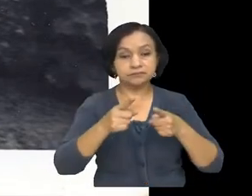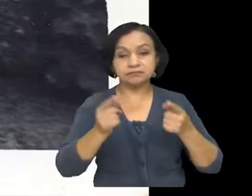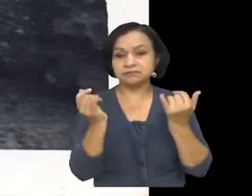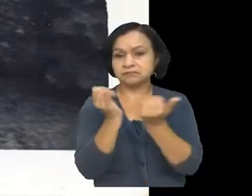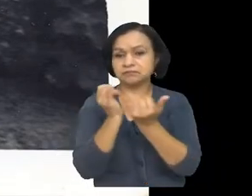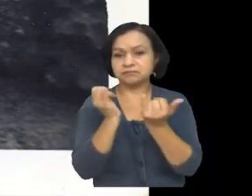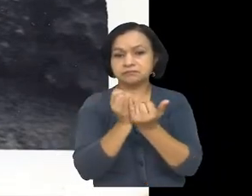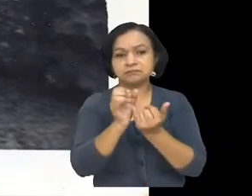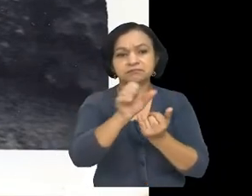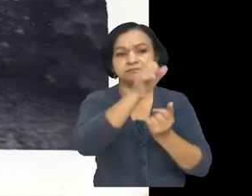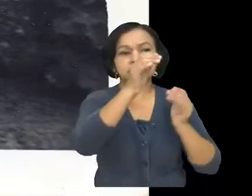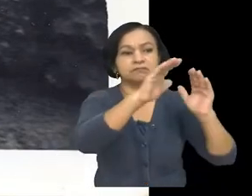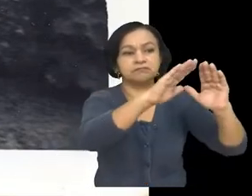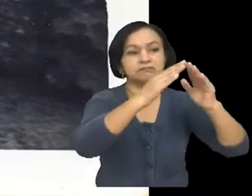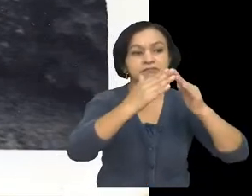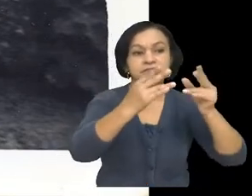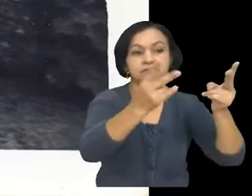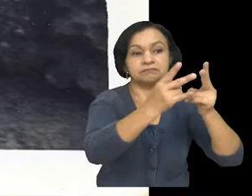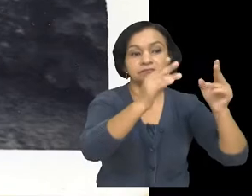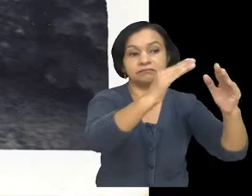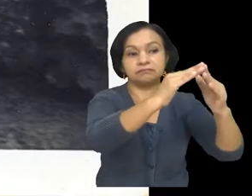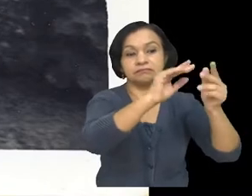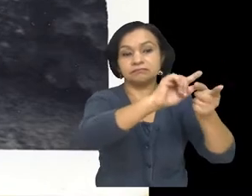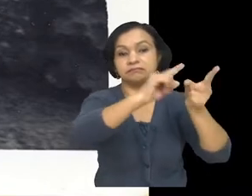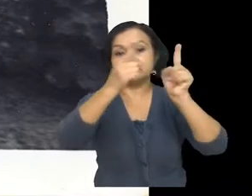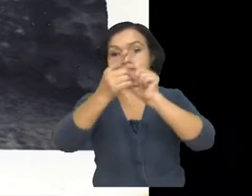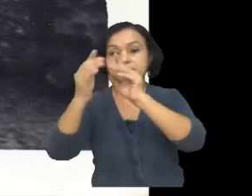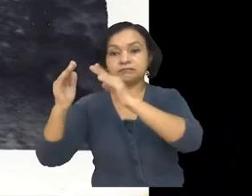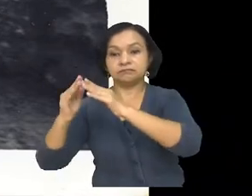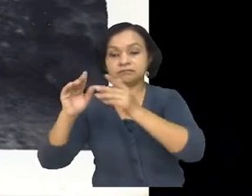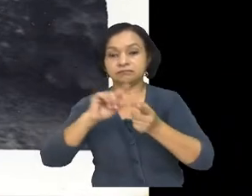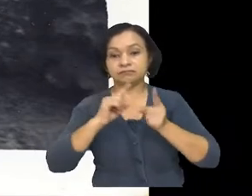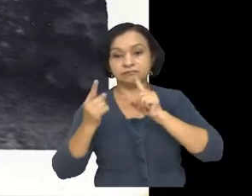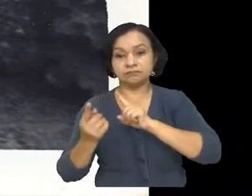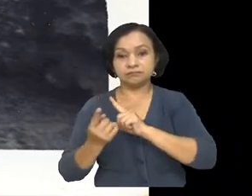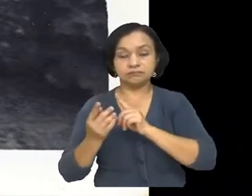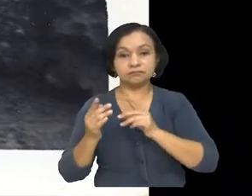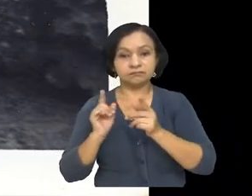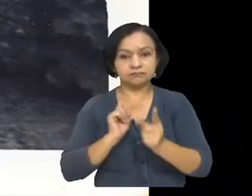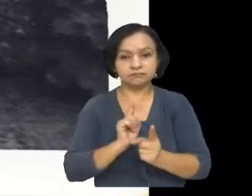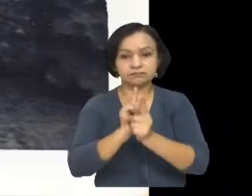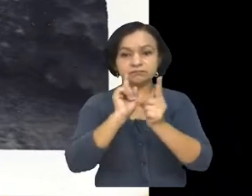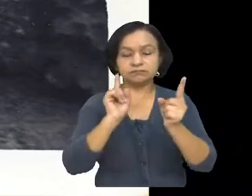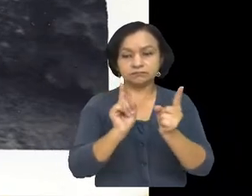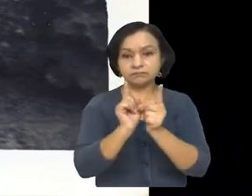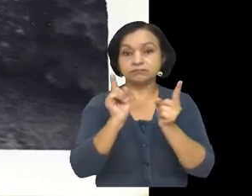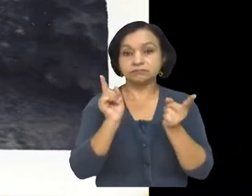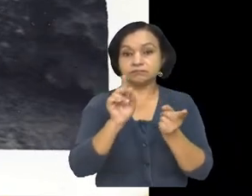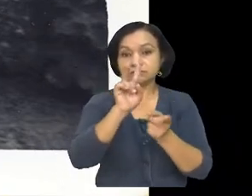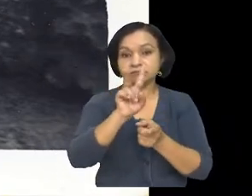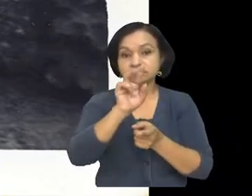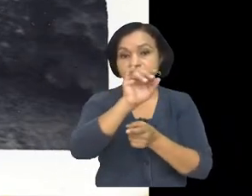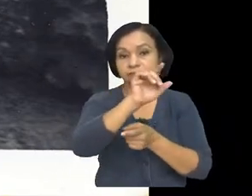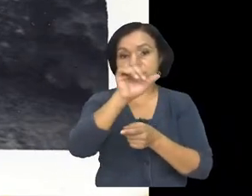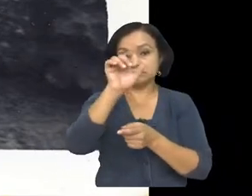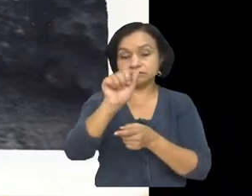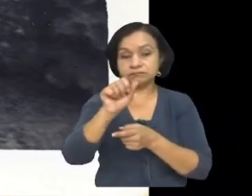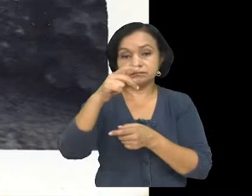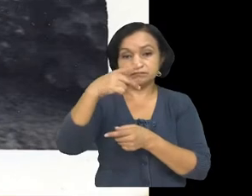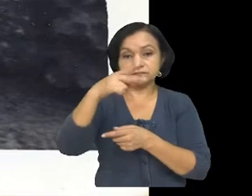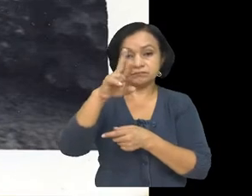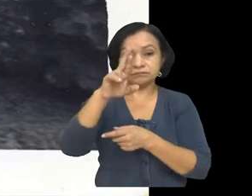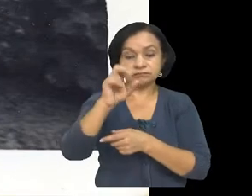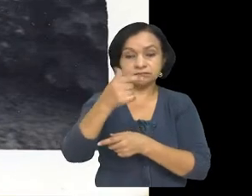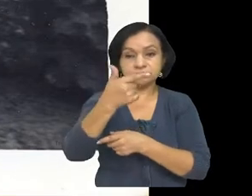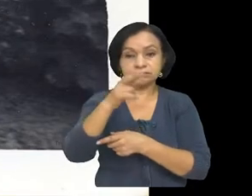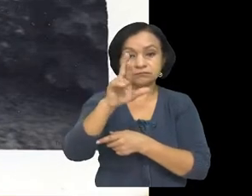a otros barrios y yo me encontré con otros que pasaban por Villa Progreso, porque Villa Progreso en determinado momento fue